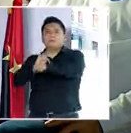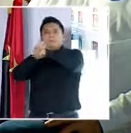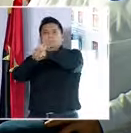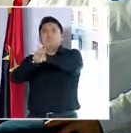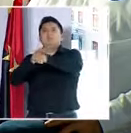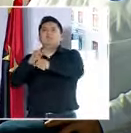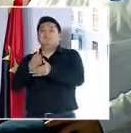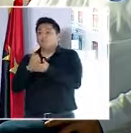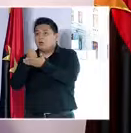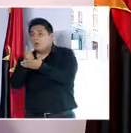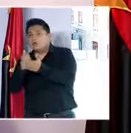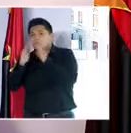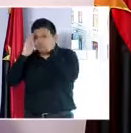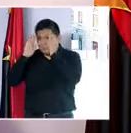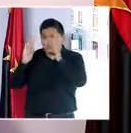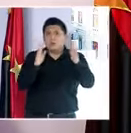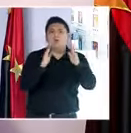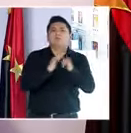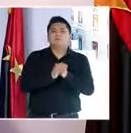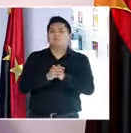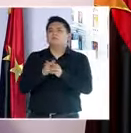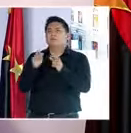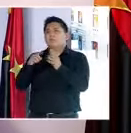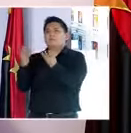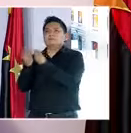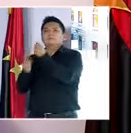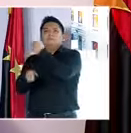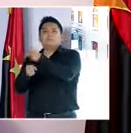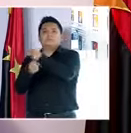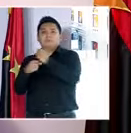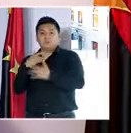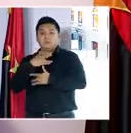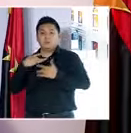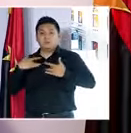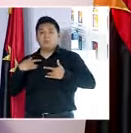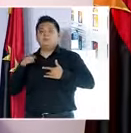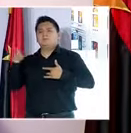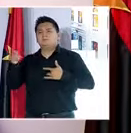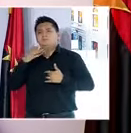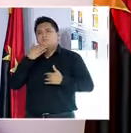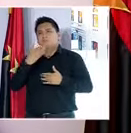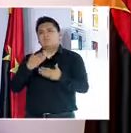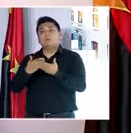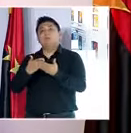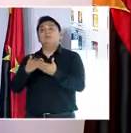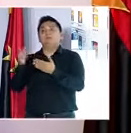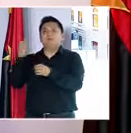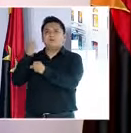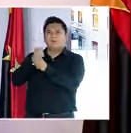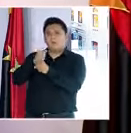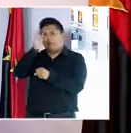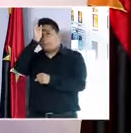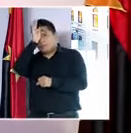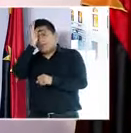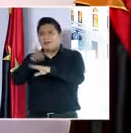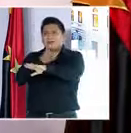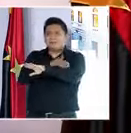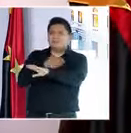paramédico, a todos los miembros del sector de la salud, por ese consejo dado a tiempo, por